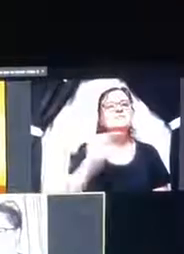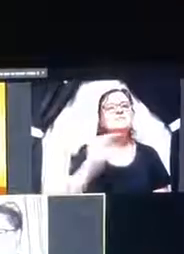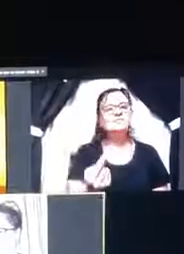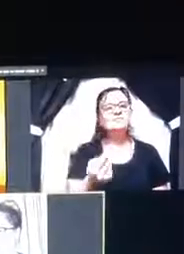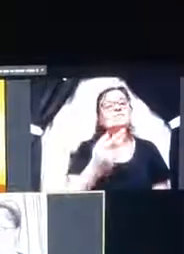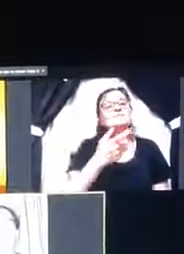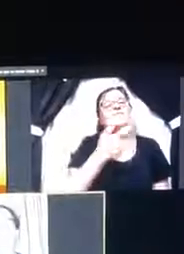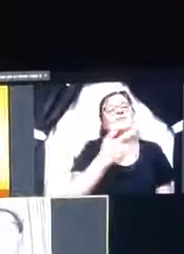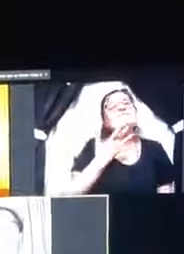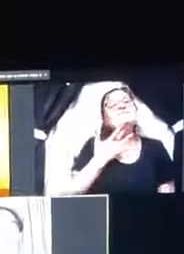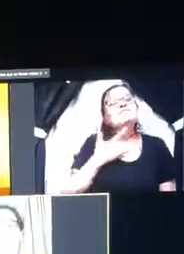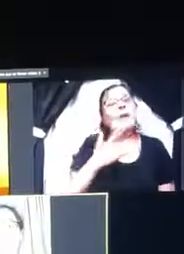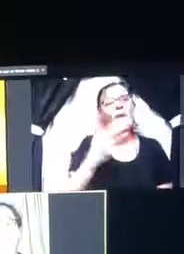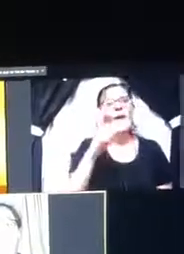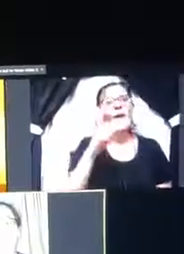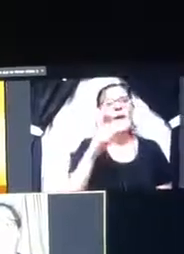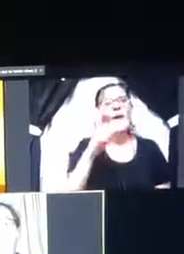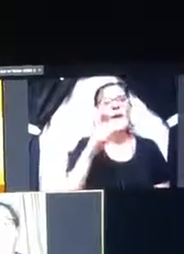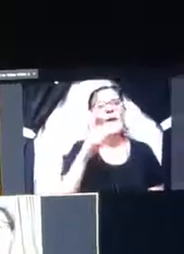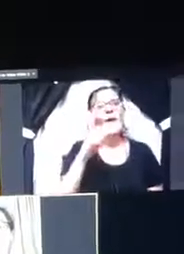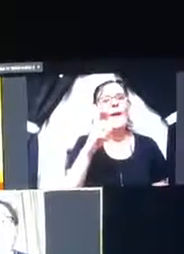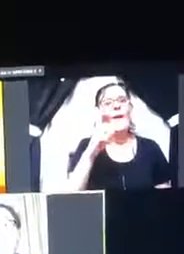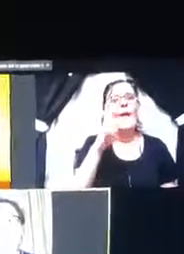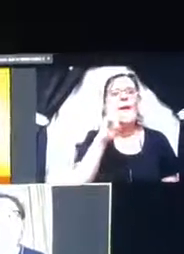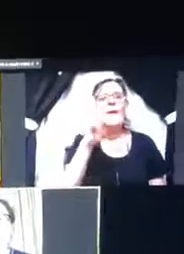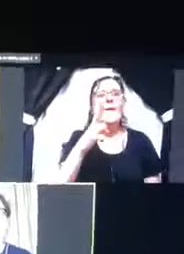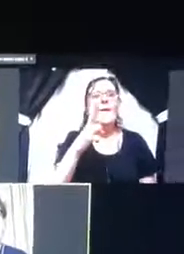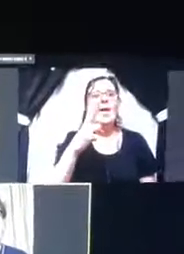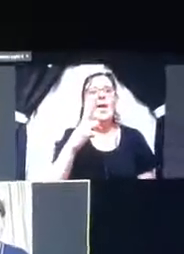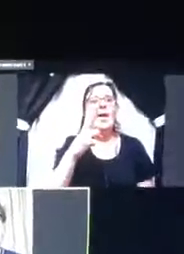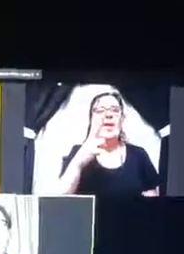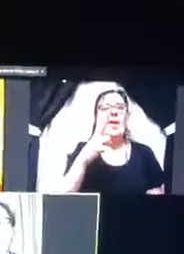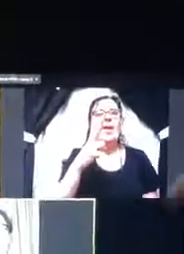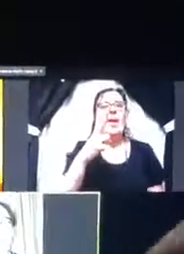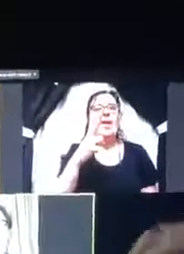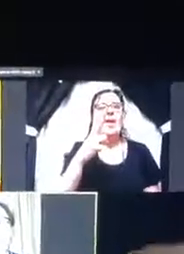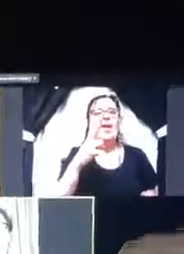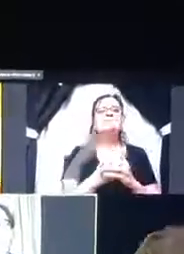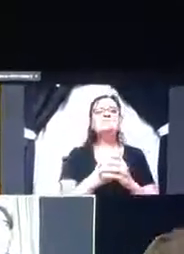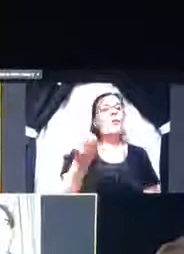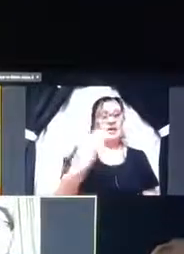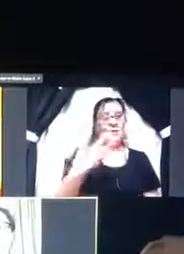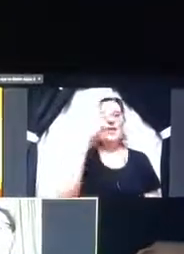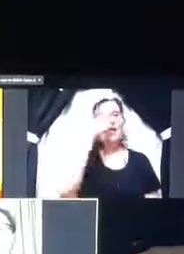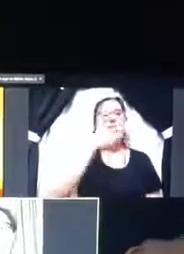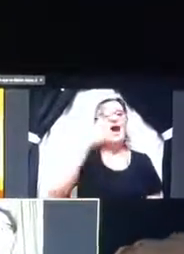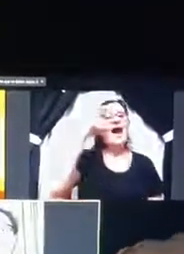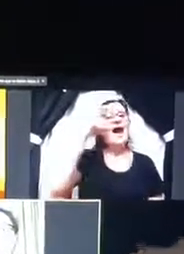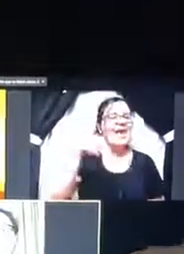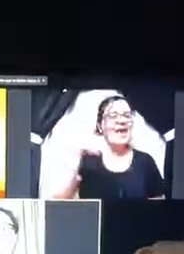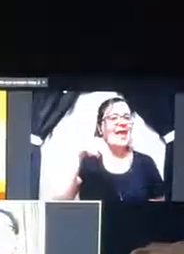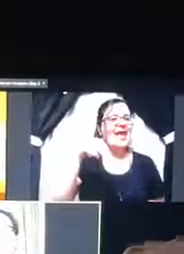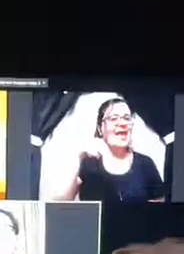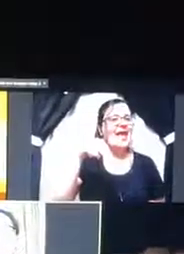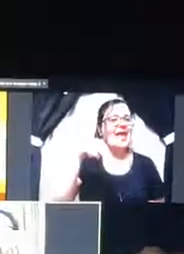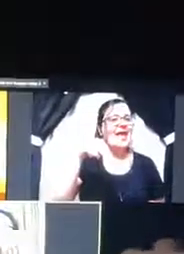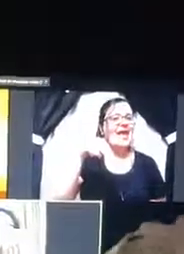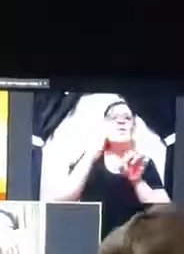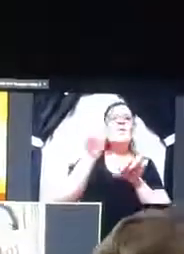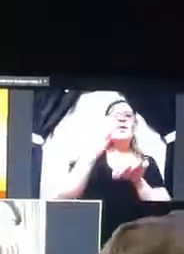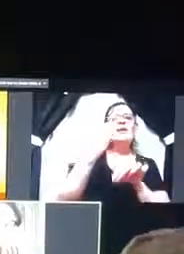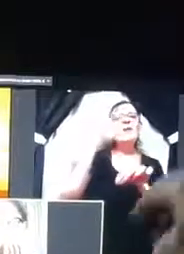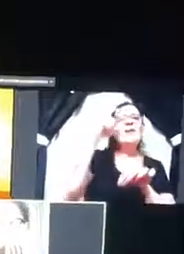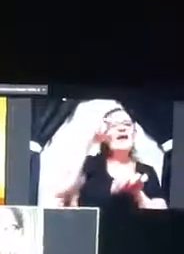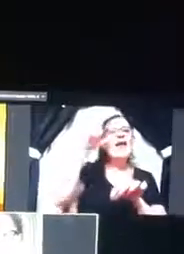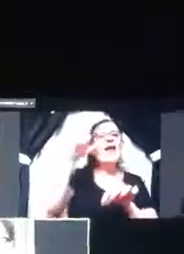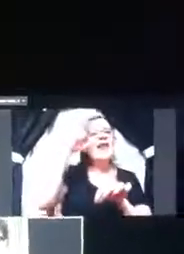muy bien a Eugenia también. Bueno, me presento. Yo soy Helen. Elena también. Somos la misma persona. Siempre me